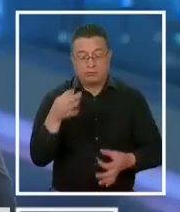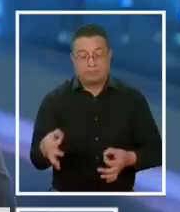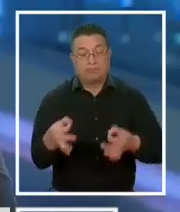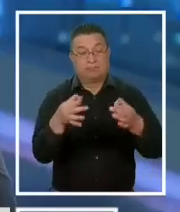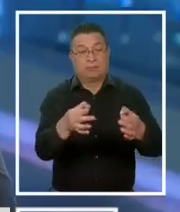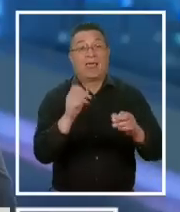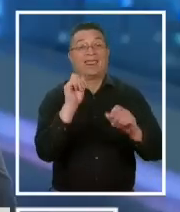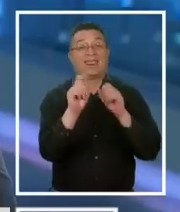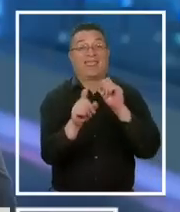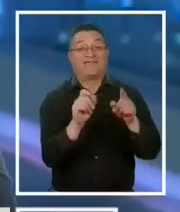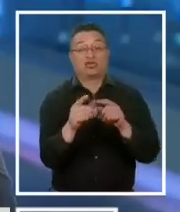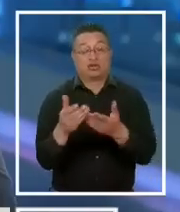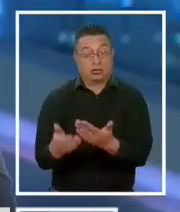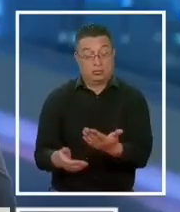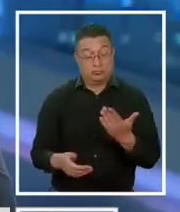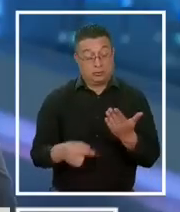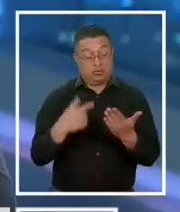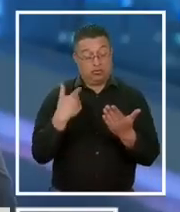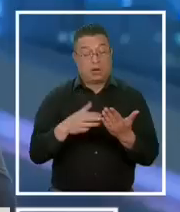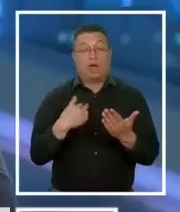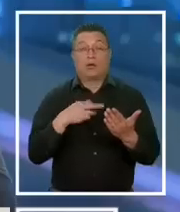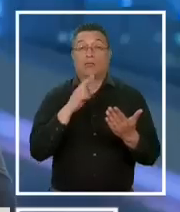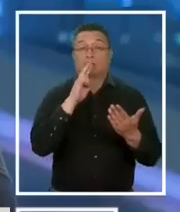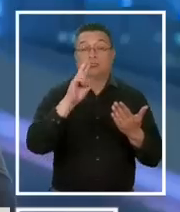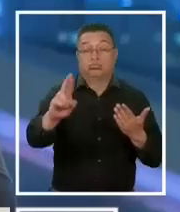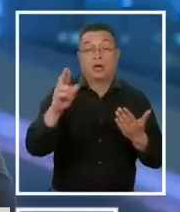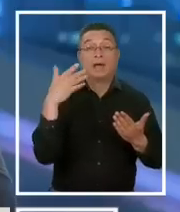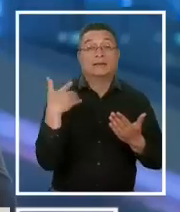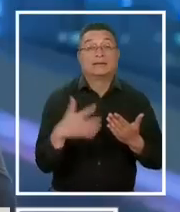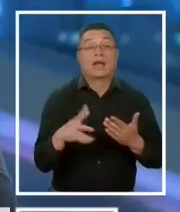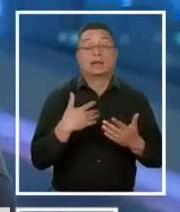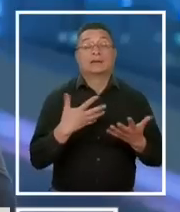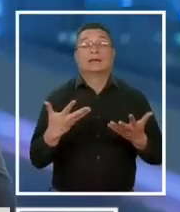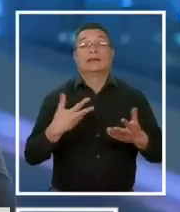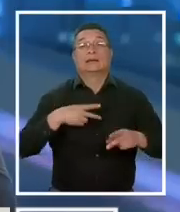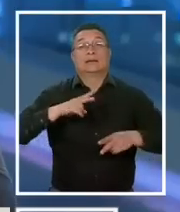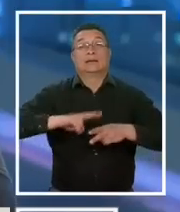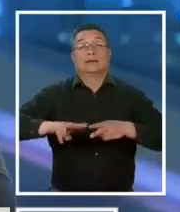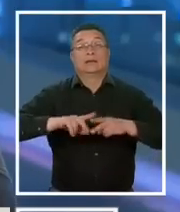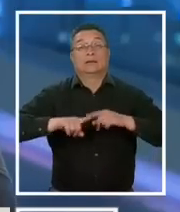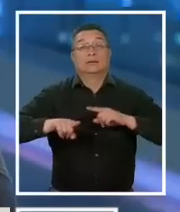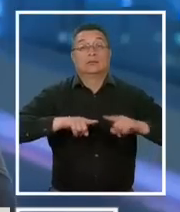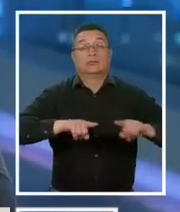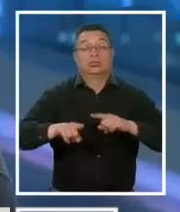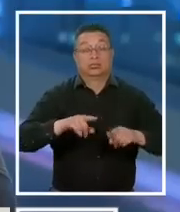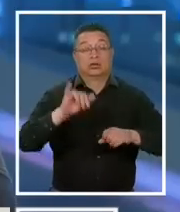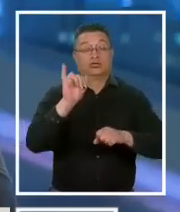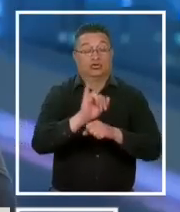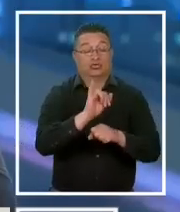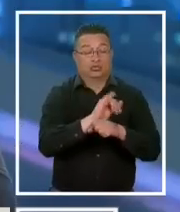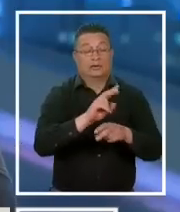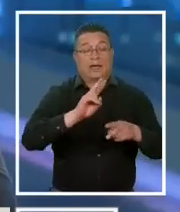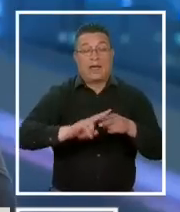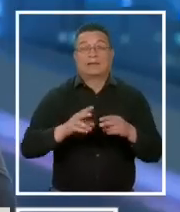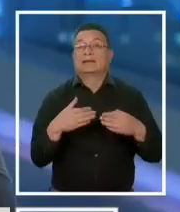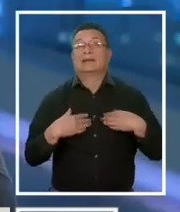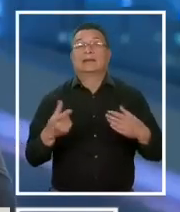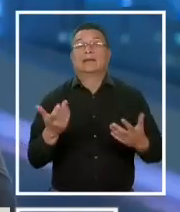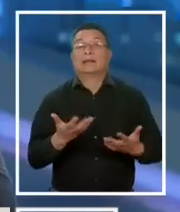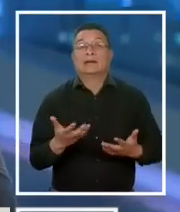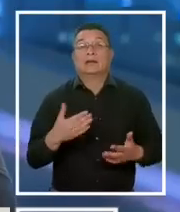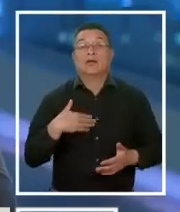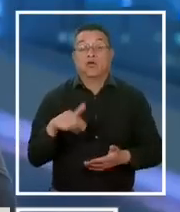la defensoría y nosotros estamos le remitimos ya la respuesta informándole acerca de las acciones que institucionalmente hemos hecho en eso Yo